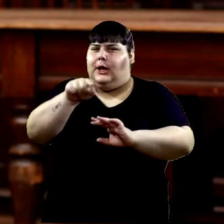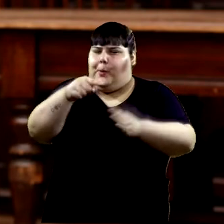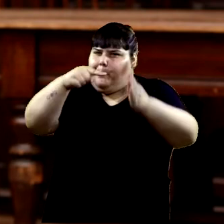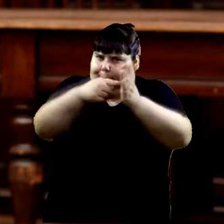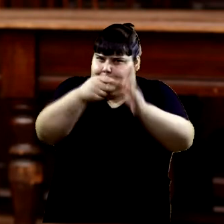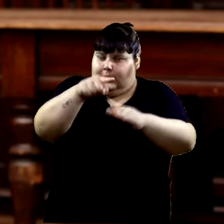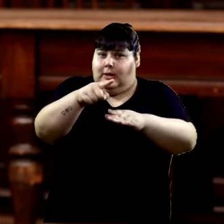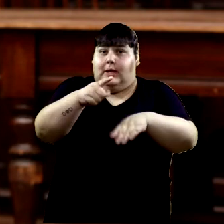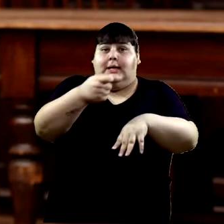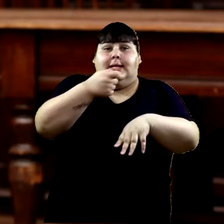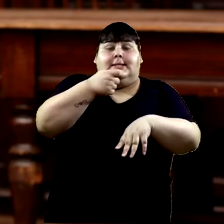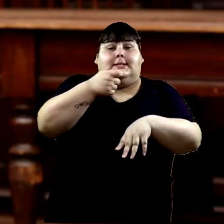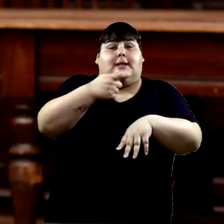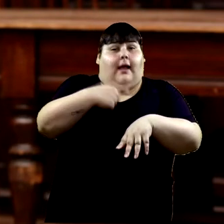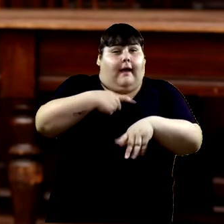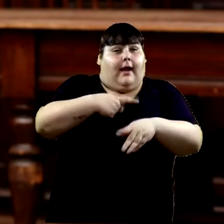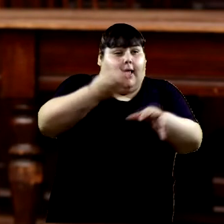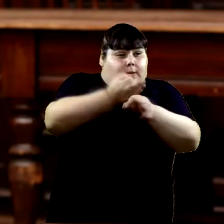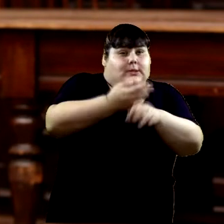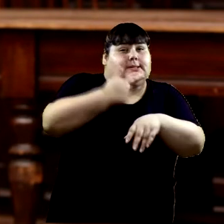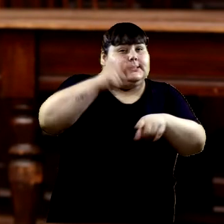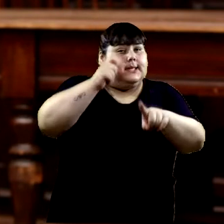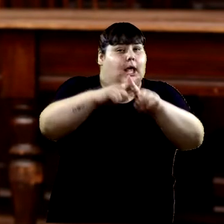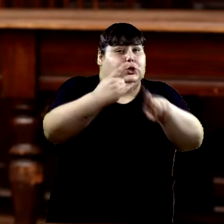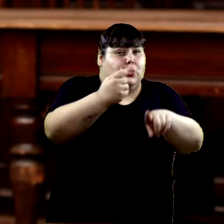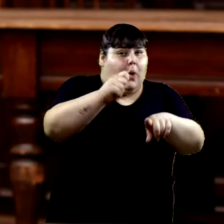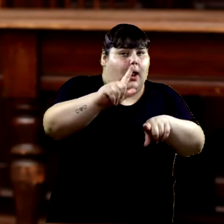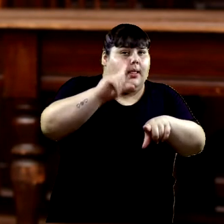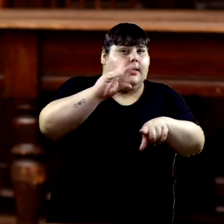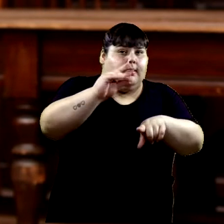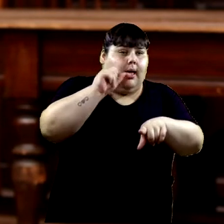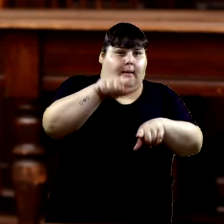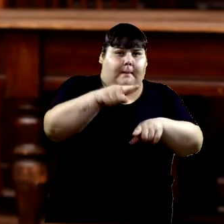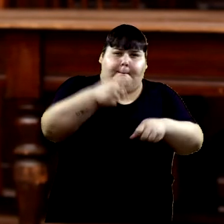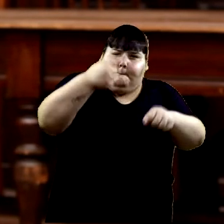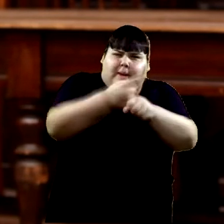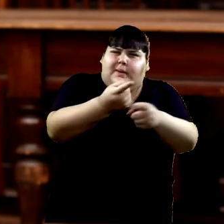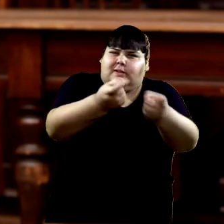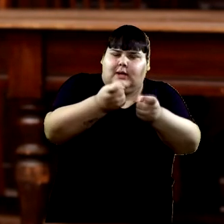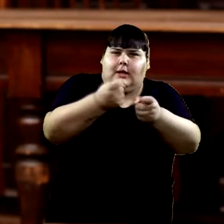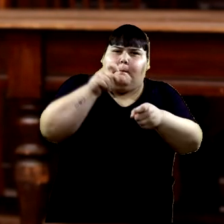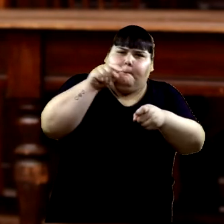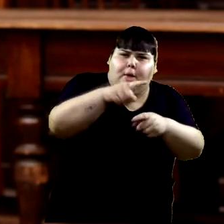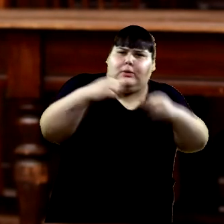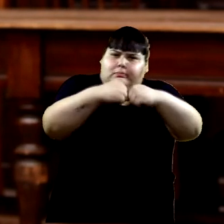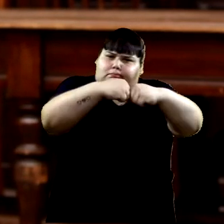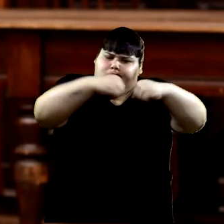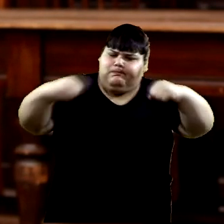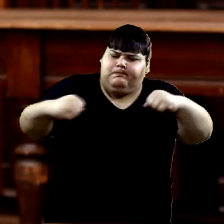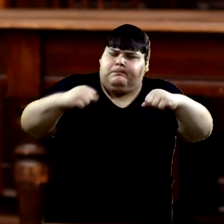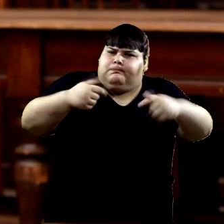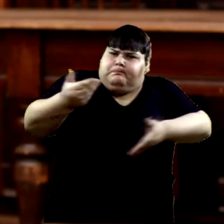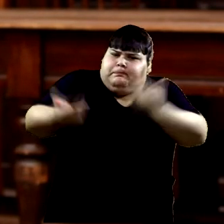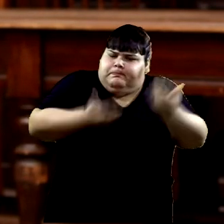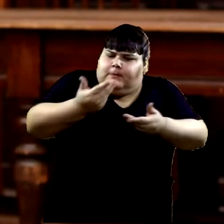que para ser educador en sexualidad, primero tenés que interpelarte vos, ¿no? ¿Qué te pasa a vos con cada una de